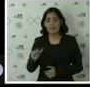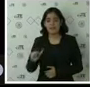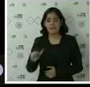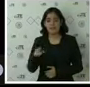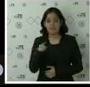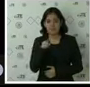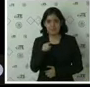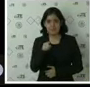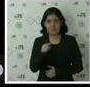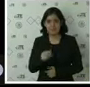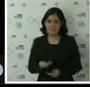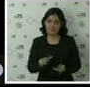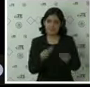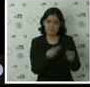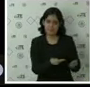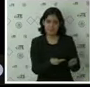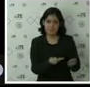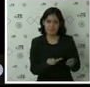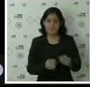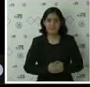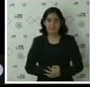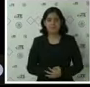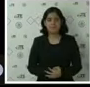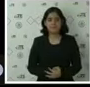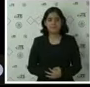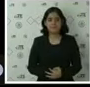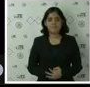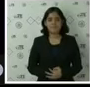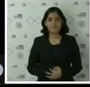el uso de la voz si eres tan amable, mi querida.